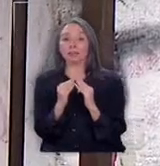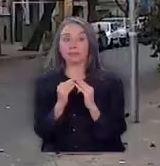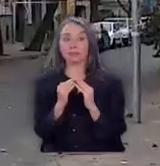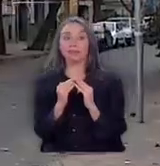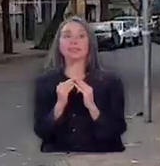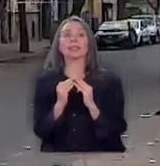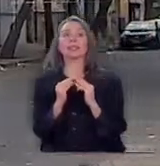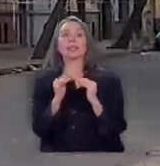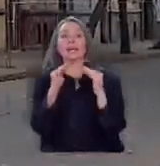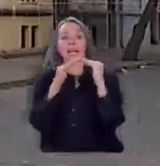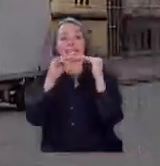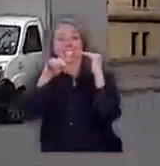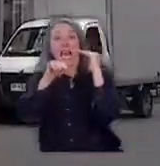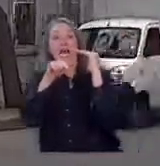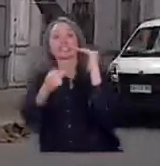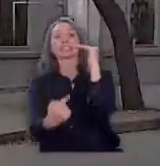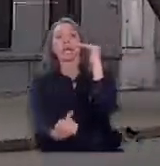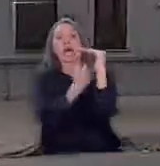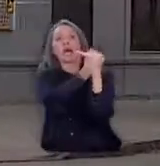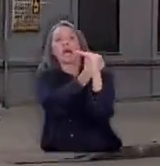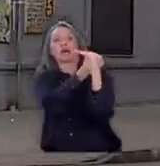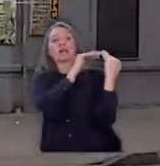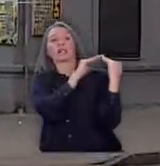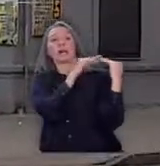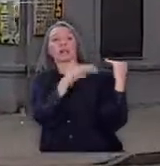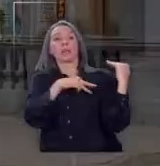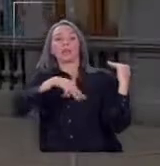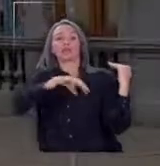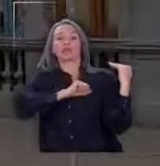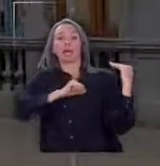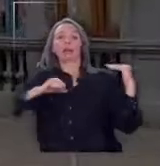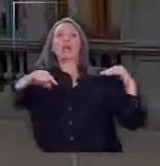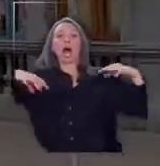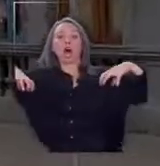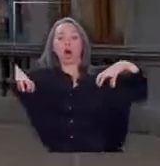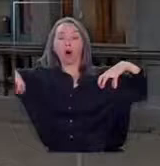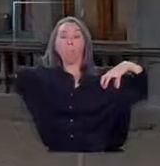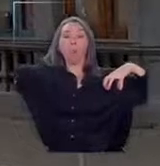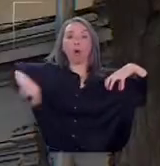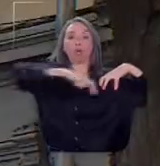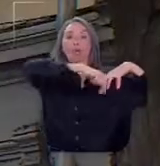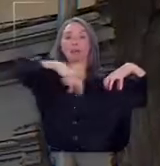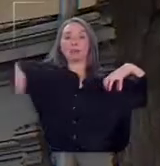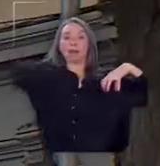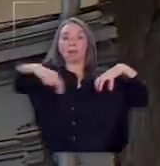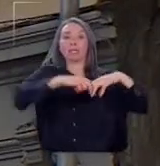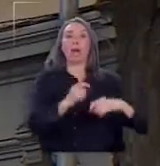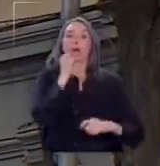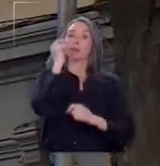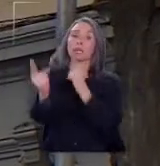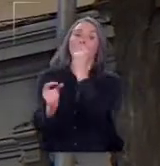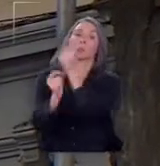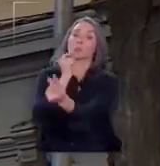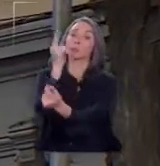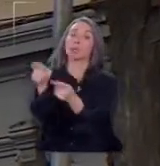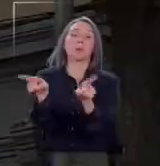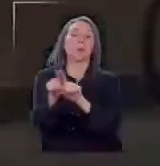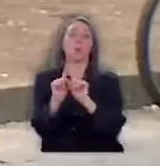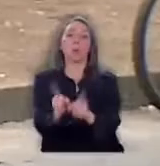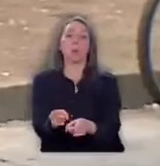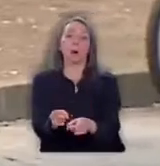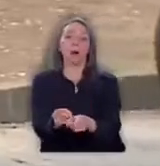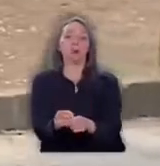una conexión interna con esta otra casa perteneciente a la municipalidad de Santiago pero que pesa las denuncias la situación se mantiene